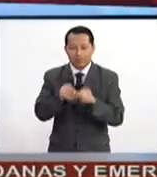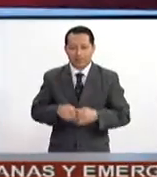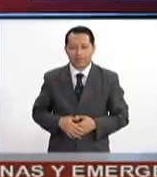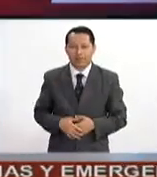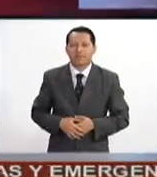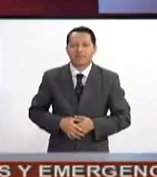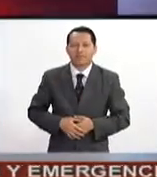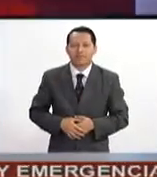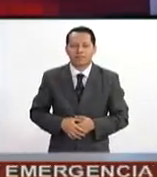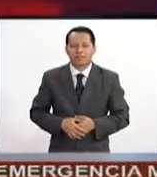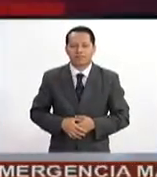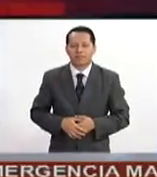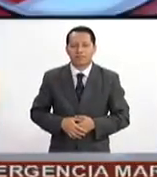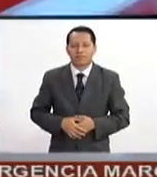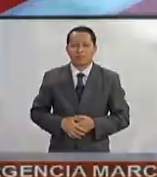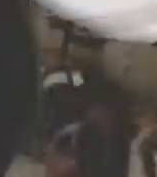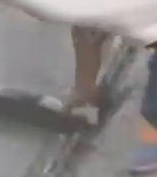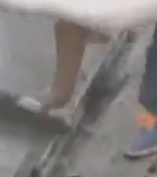país.